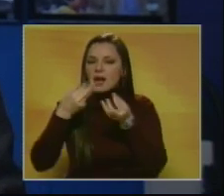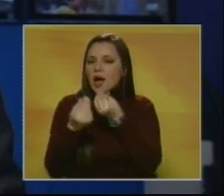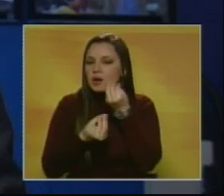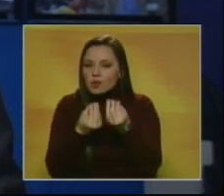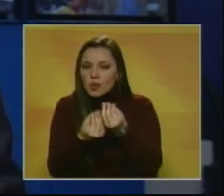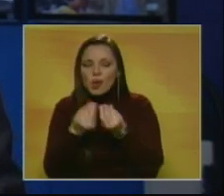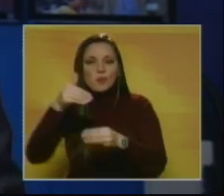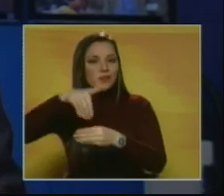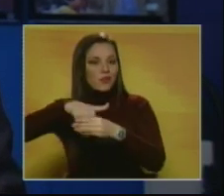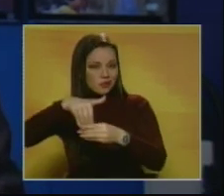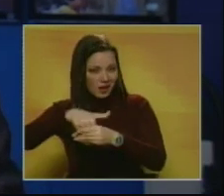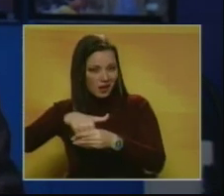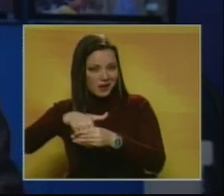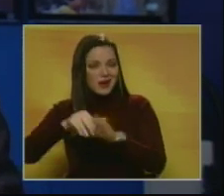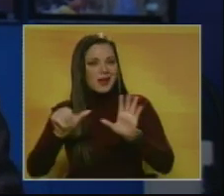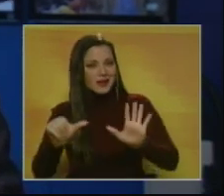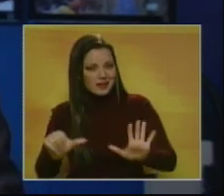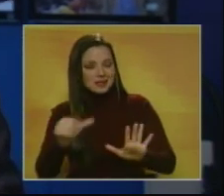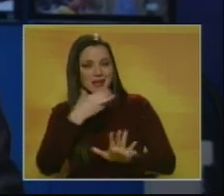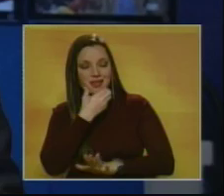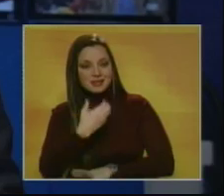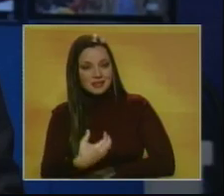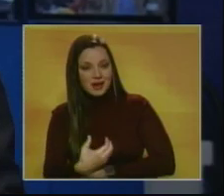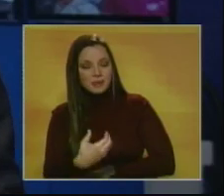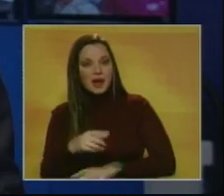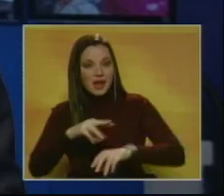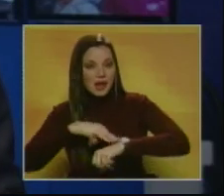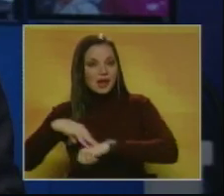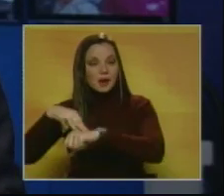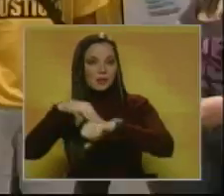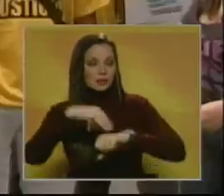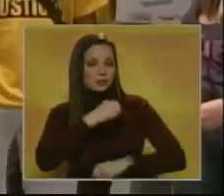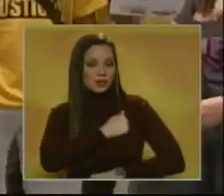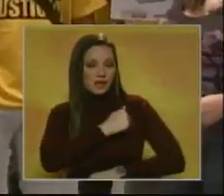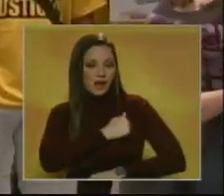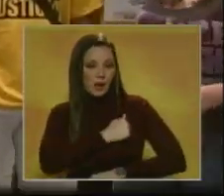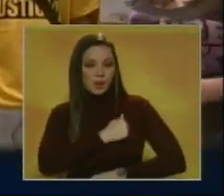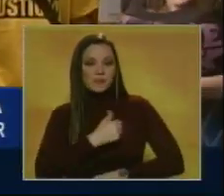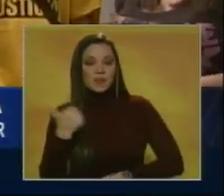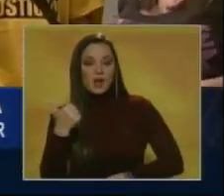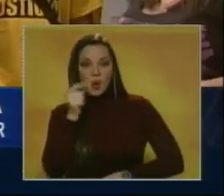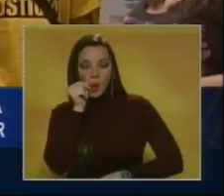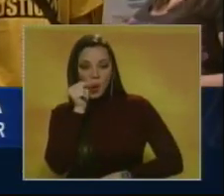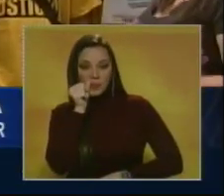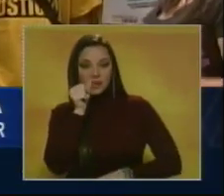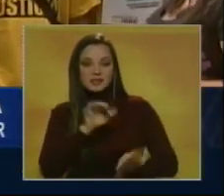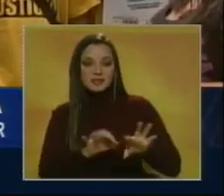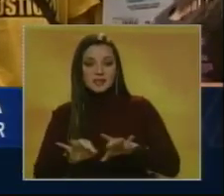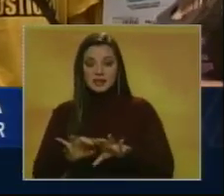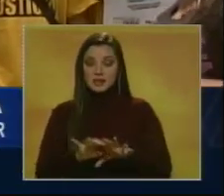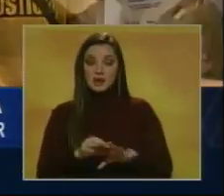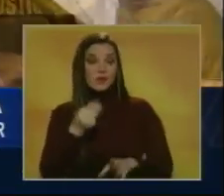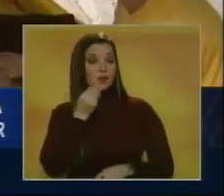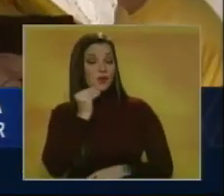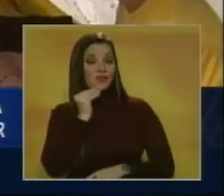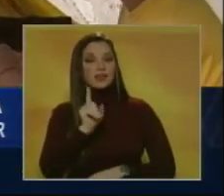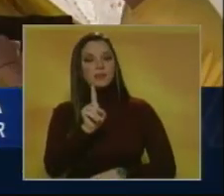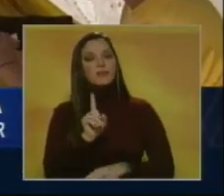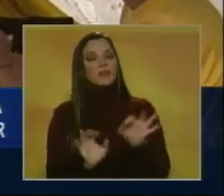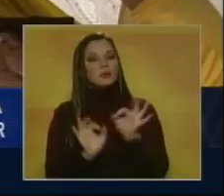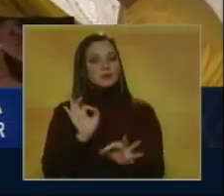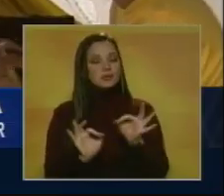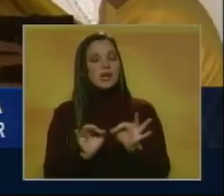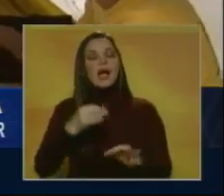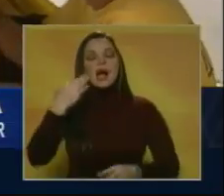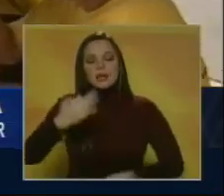en las elecciones parlamentarias del próximo 6 de diciembre en el municipio de Chacao. Moisés Carvalho, secretario de la Juventud de Primero Justicia,